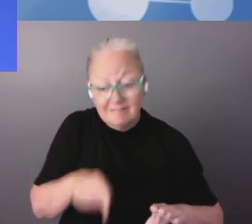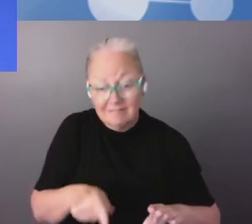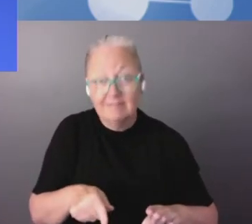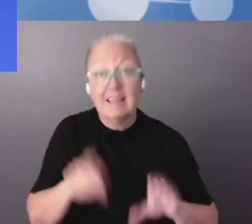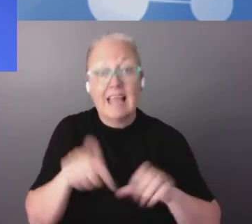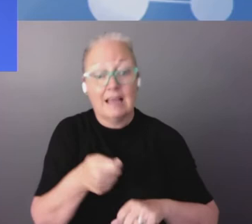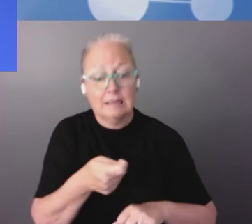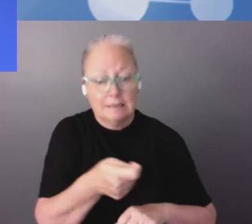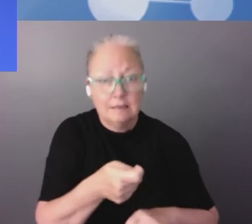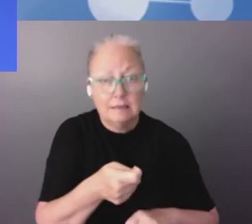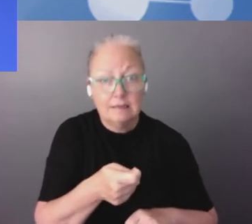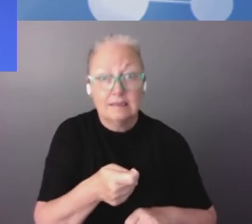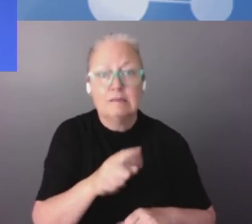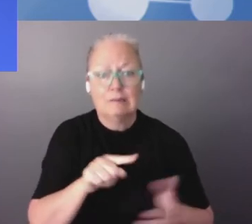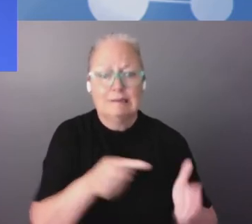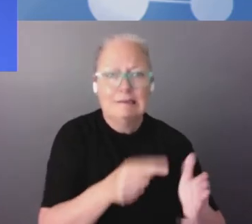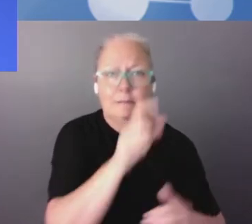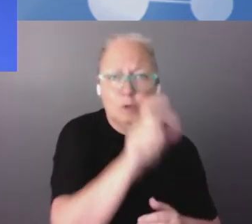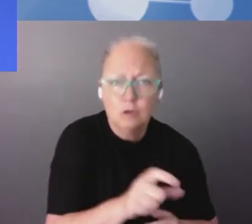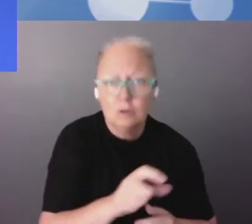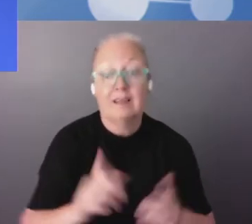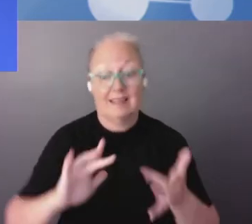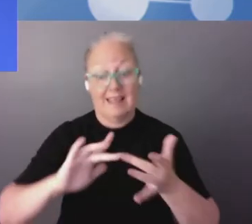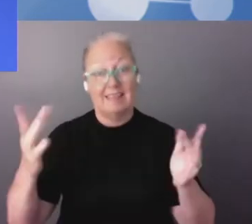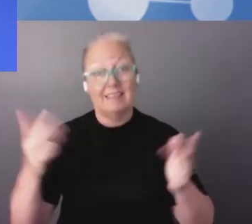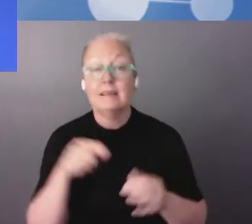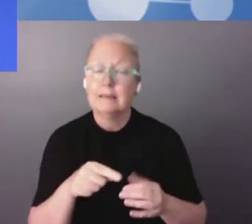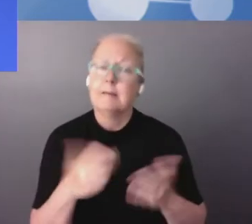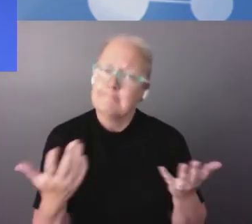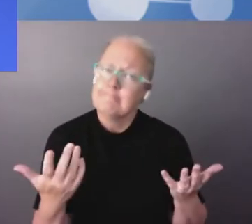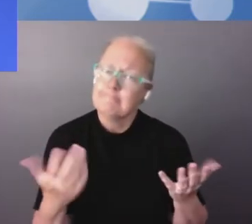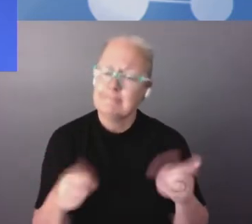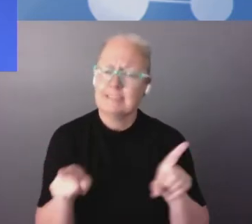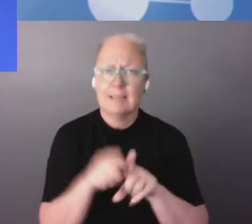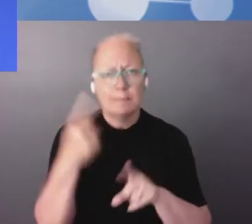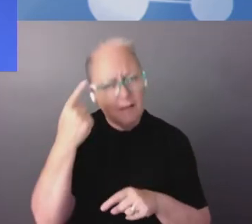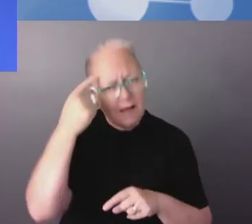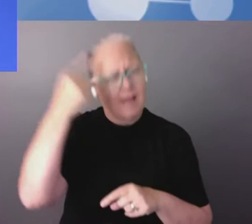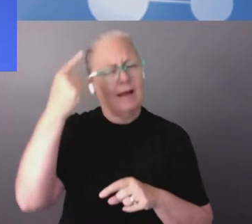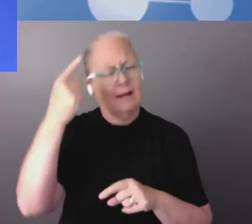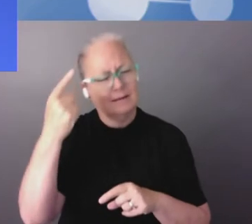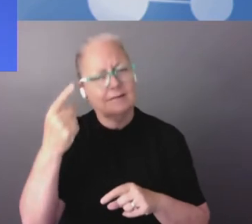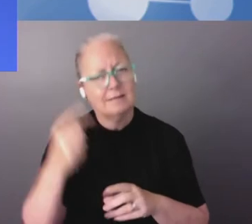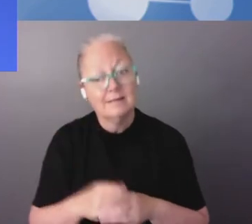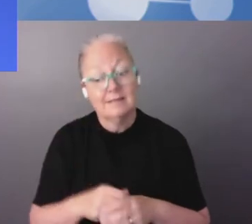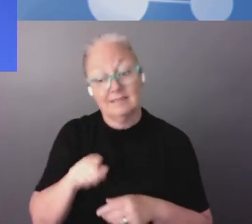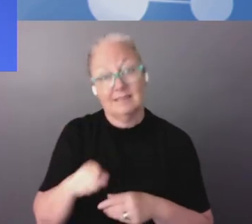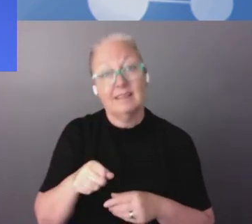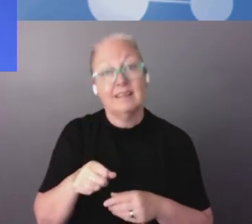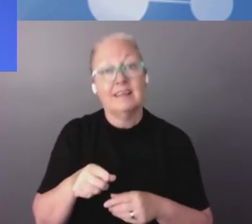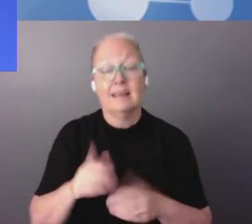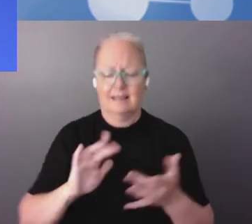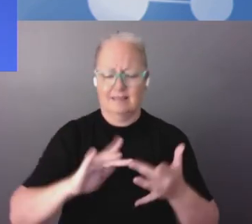mismo sucede con Internet. Lo único es que Internet tiene más influencia en la vida de toda la